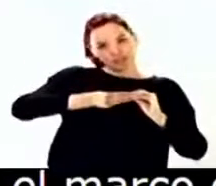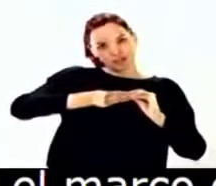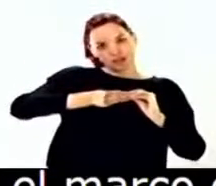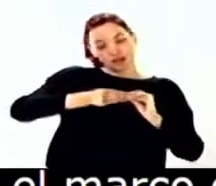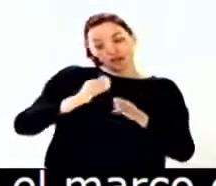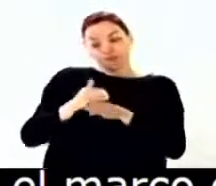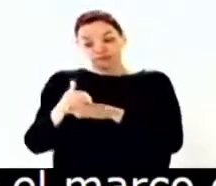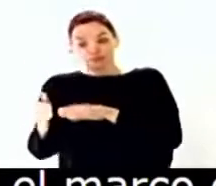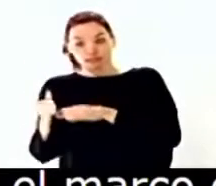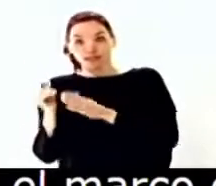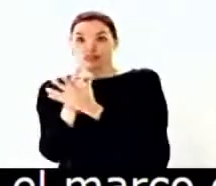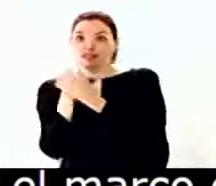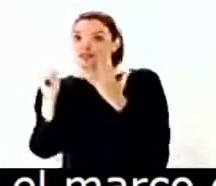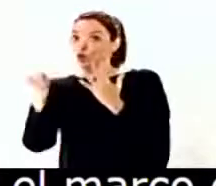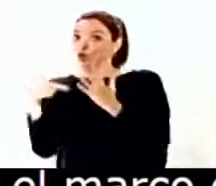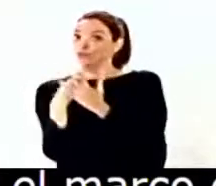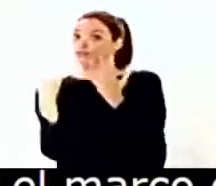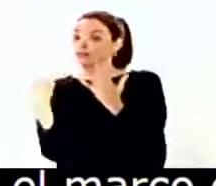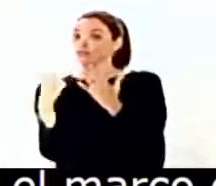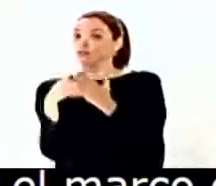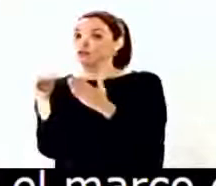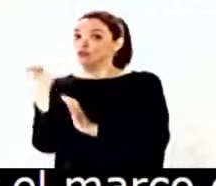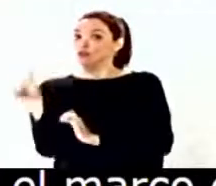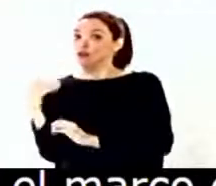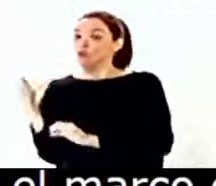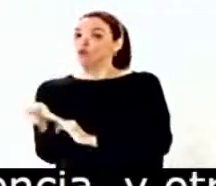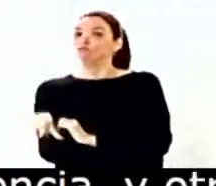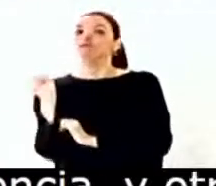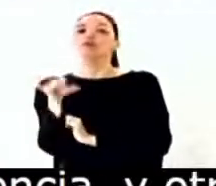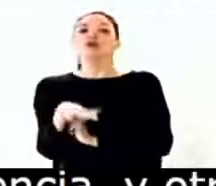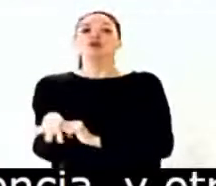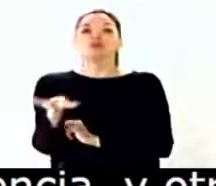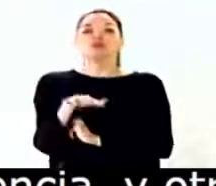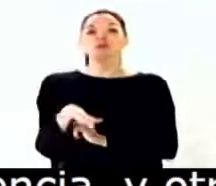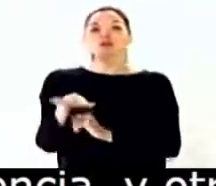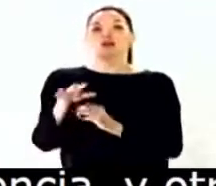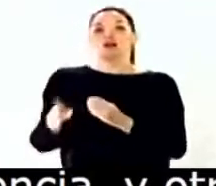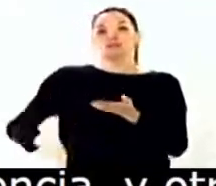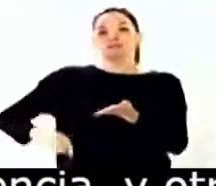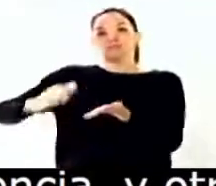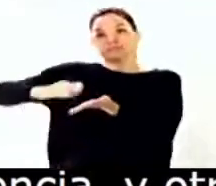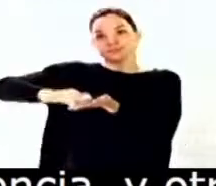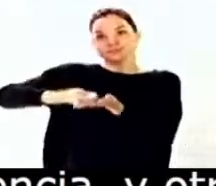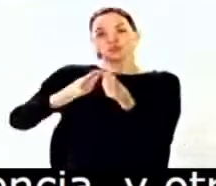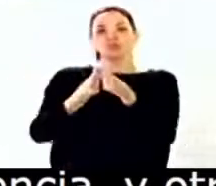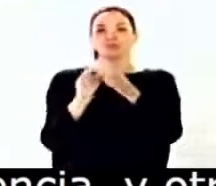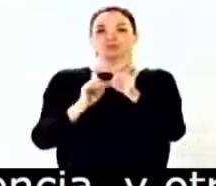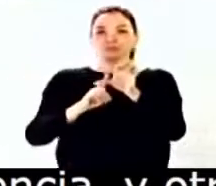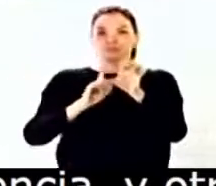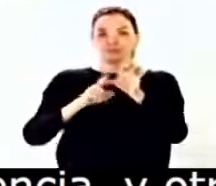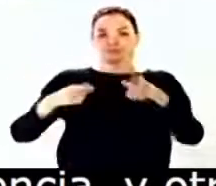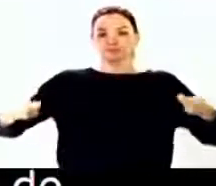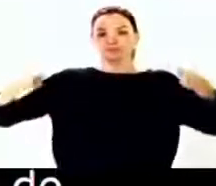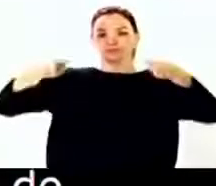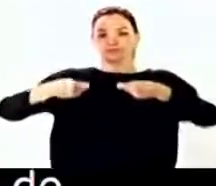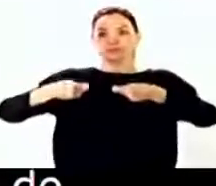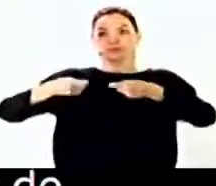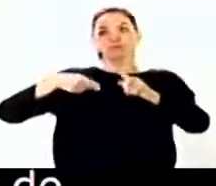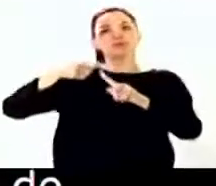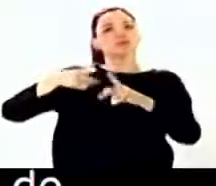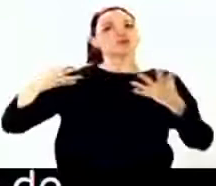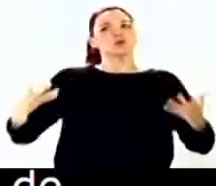otros 16,6 millones de euros serán los que la Junta de Extremadura aportará para la